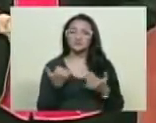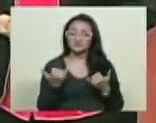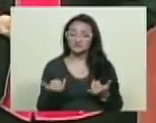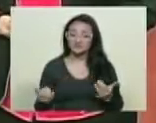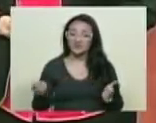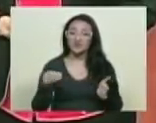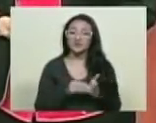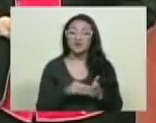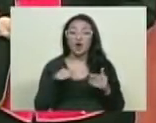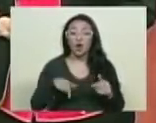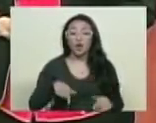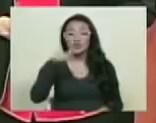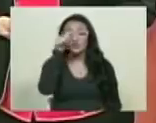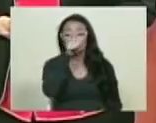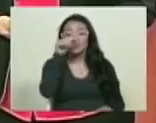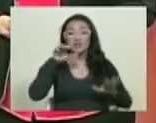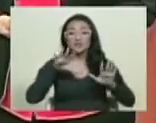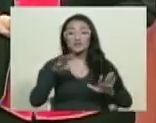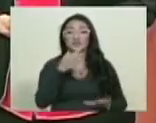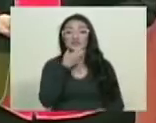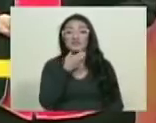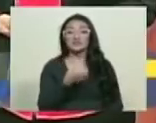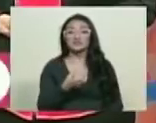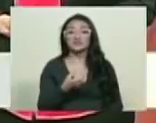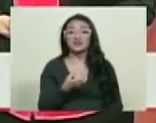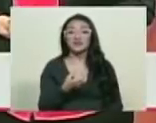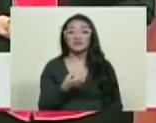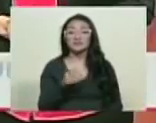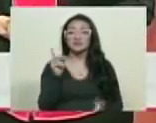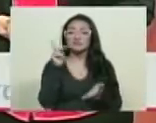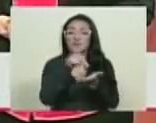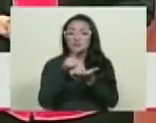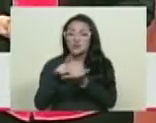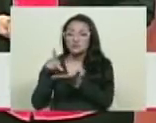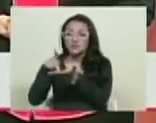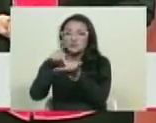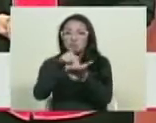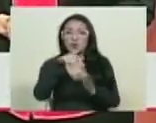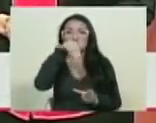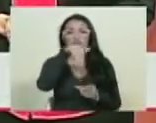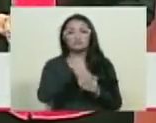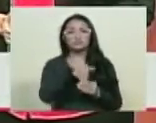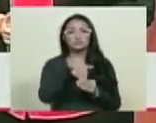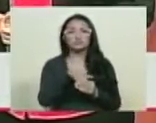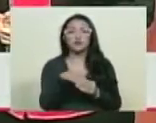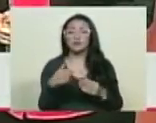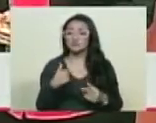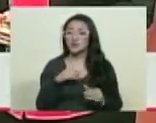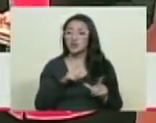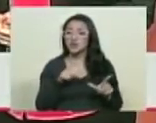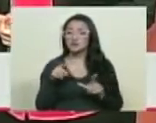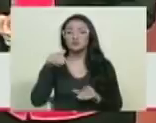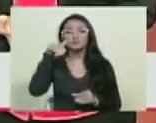domingo 10 de diciembre está acudiendo a los centros electorales yo vote